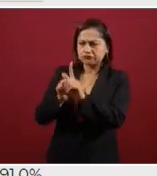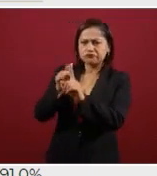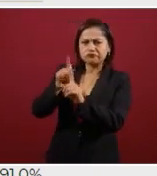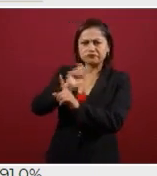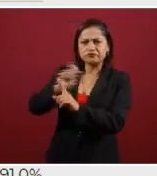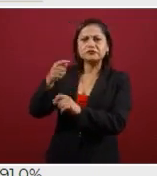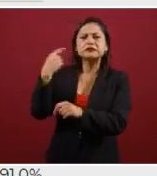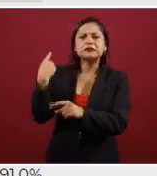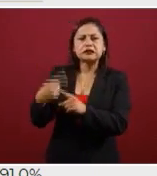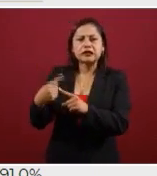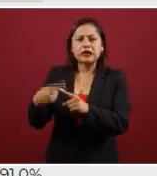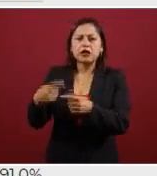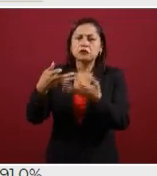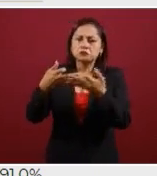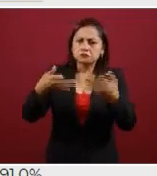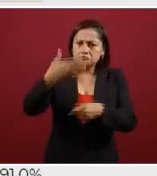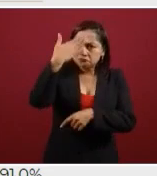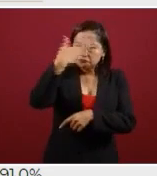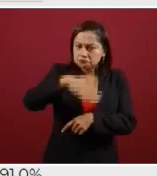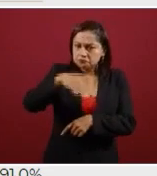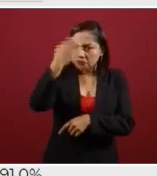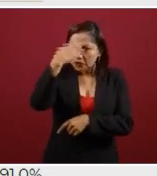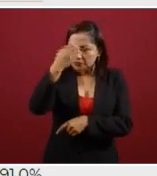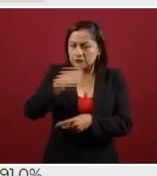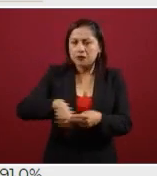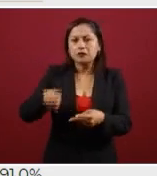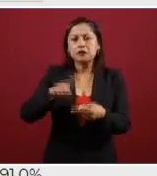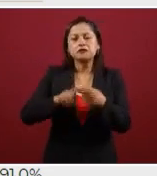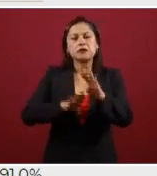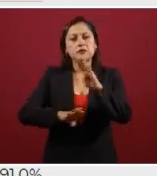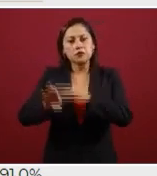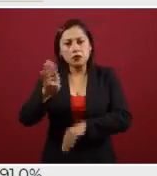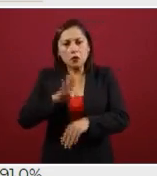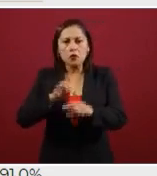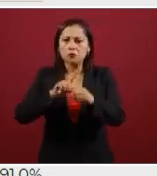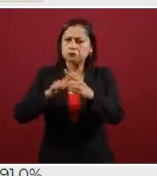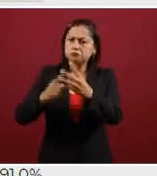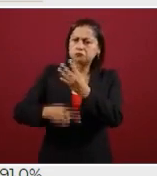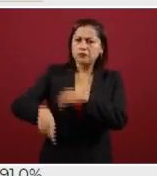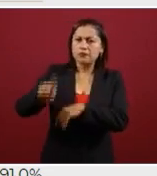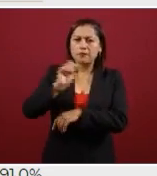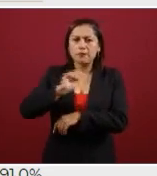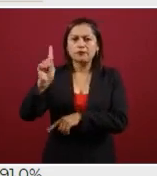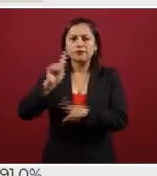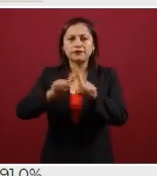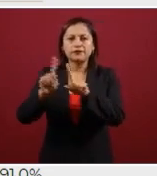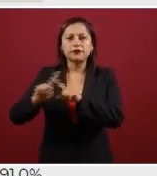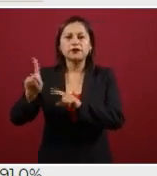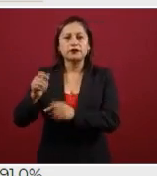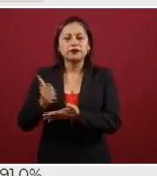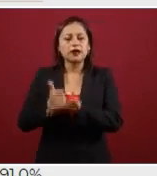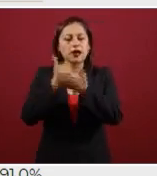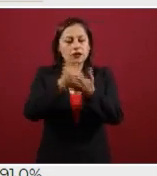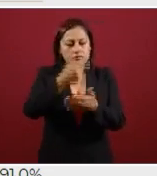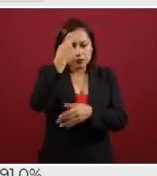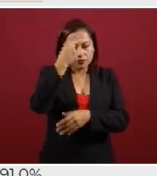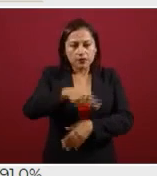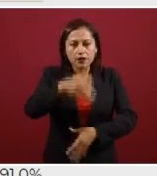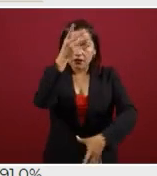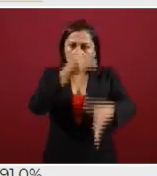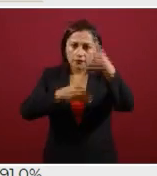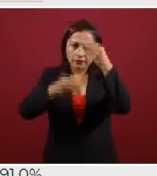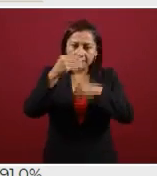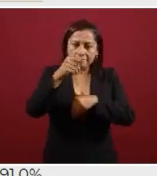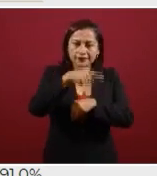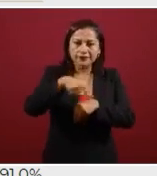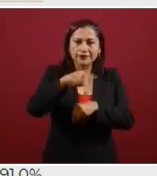agrónomos, biólogos, gente que nos apoye a todo lo que es las técnicas de la agricultura orgánica. Y técnicos